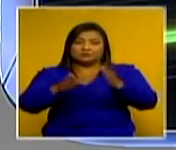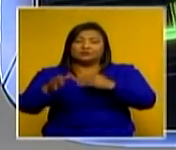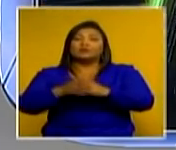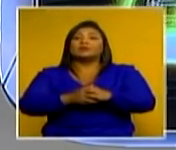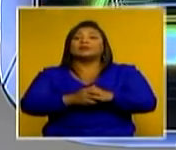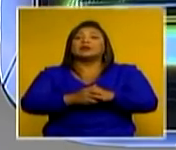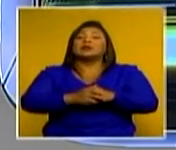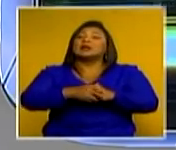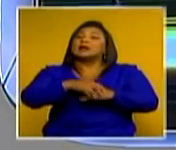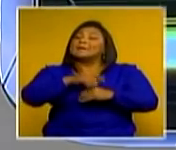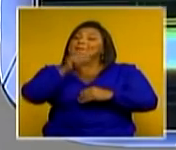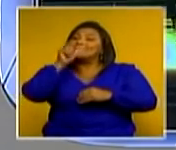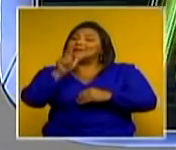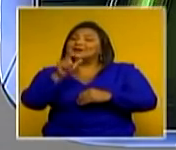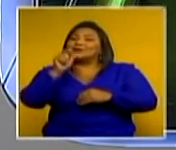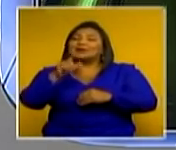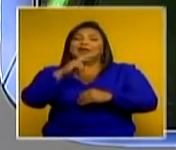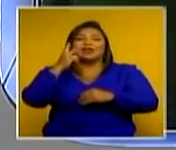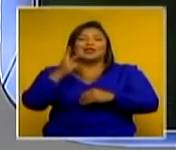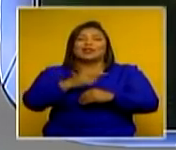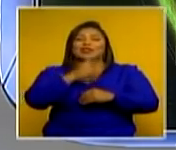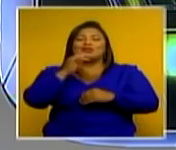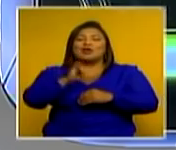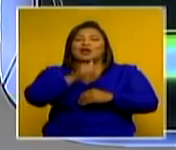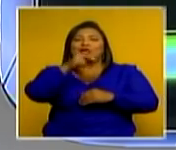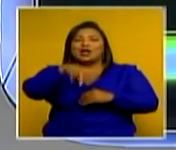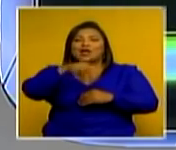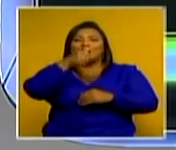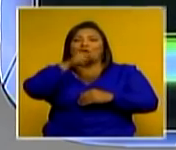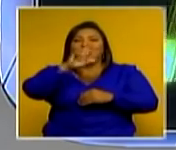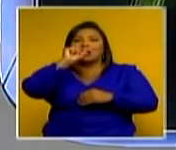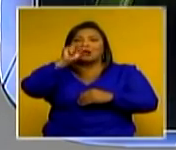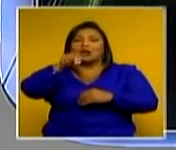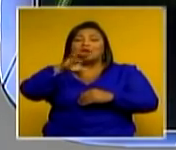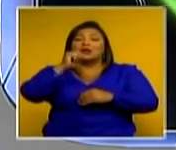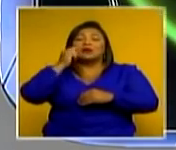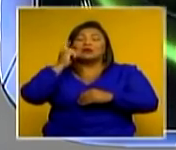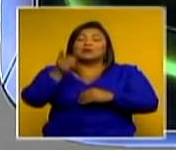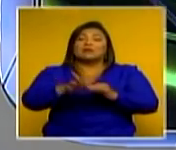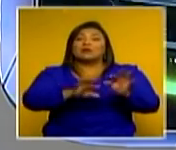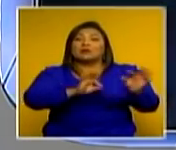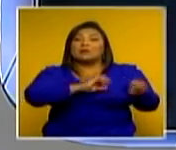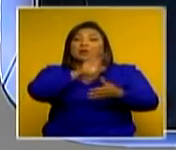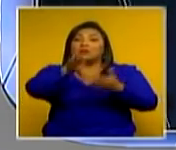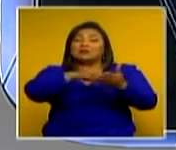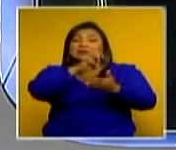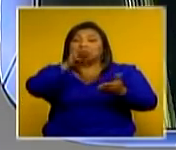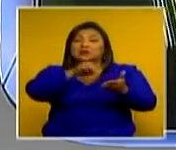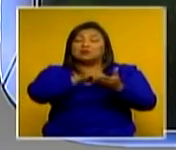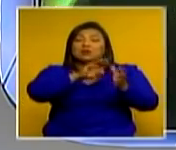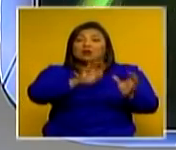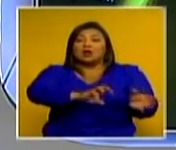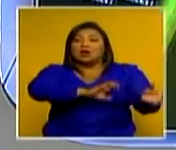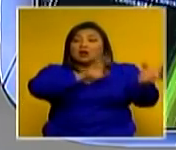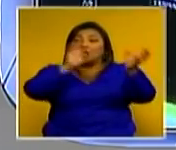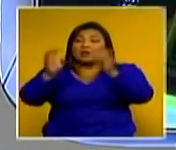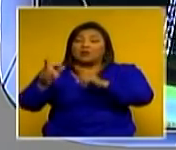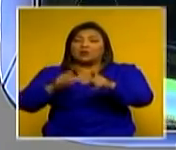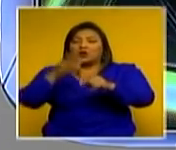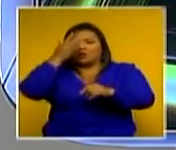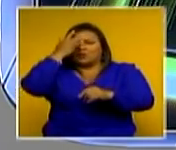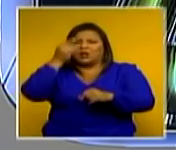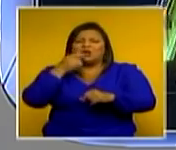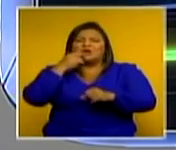agencias bancarias de puerto viejo provincia de manabí fue evacuado por una supuesta amenaza de bomba luego de un